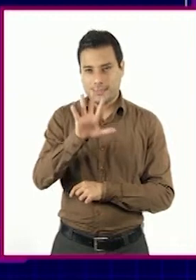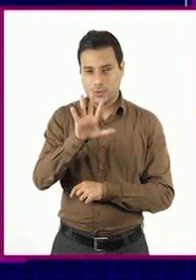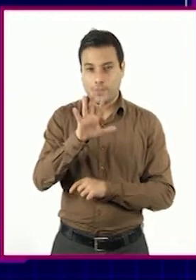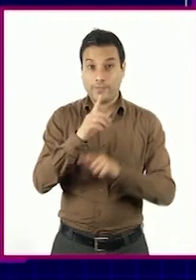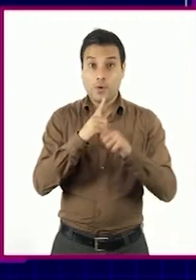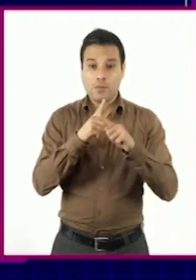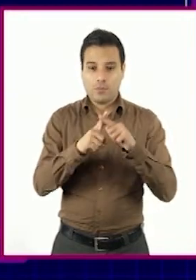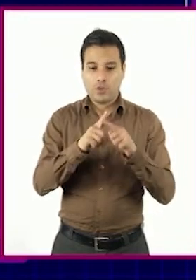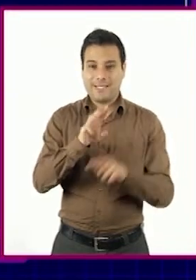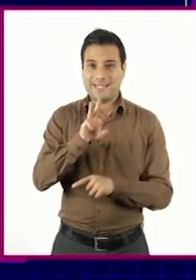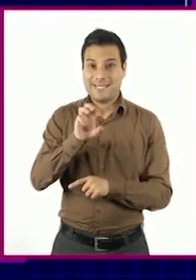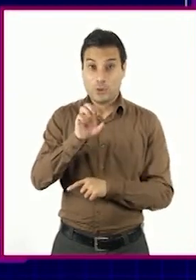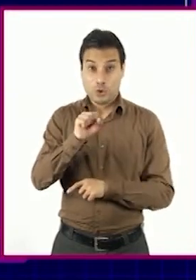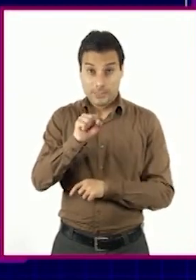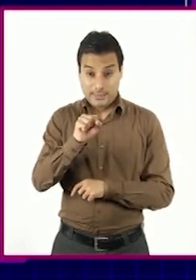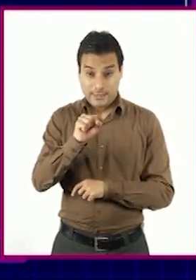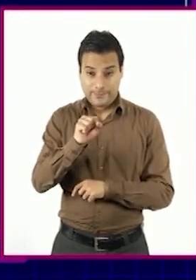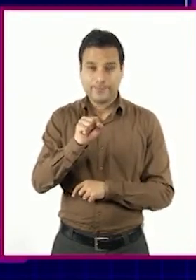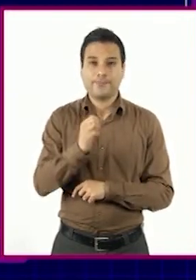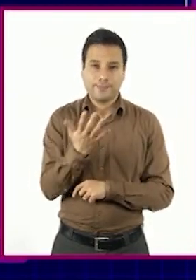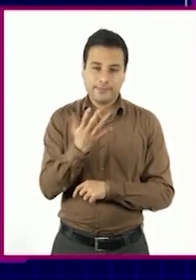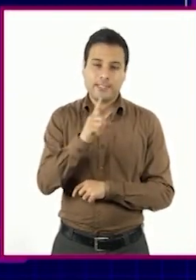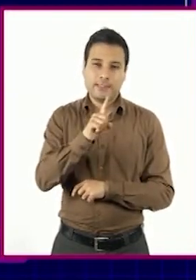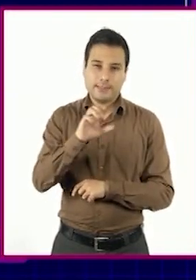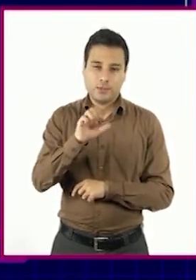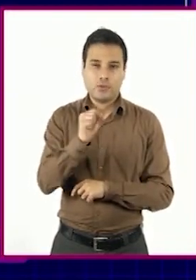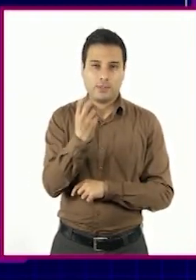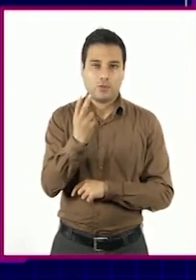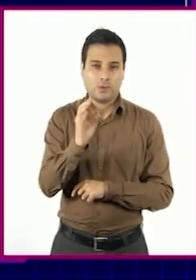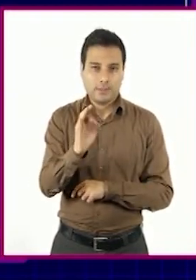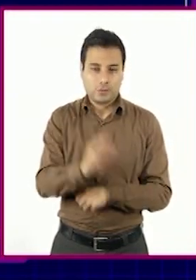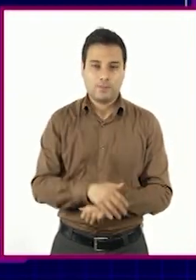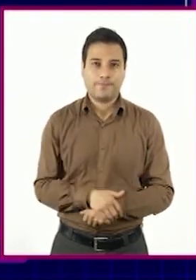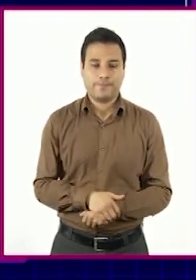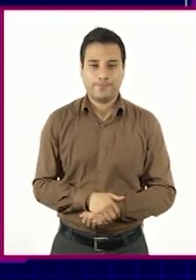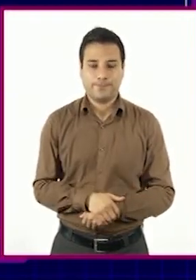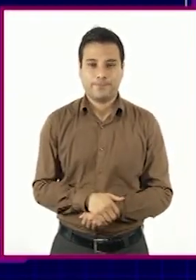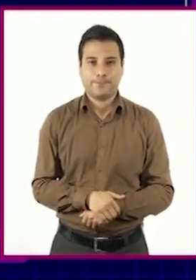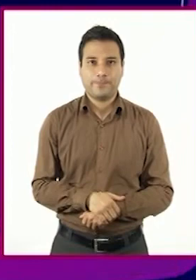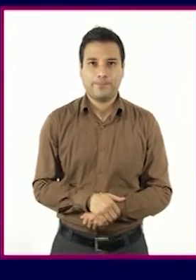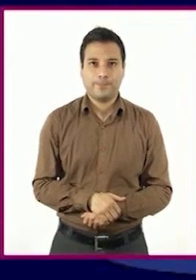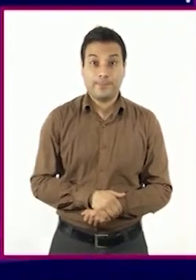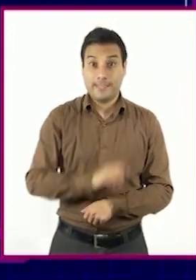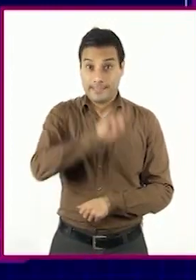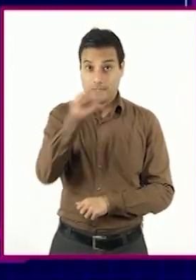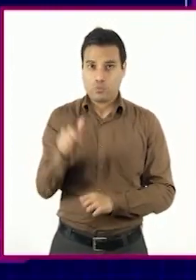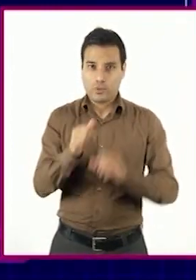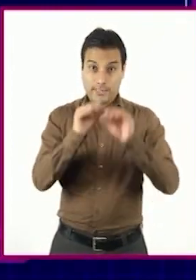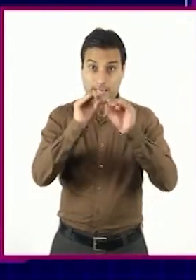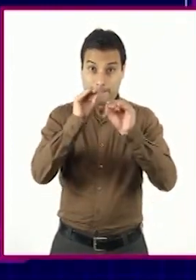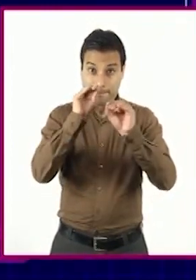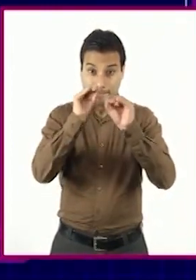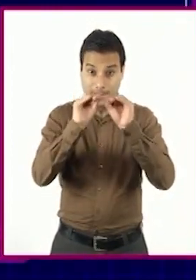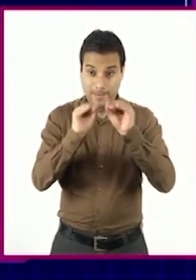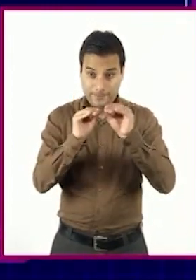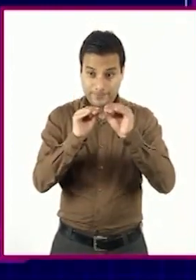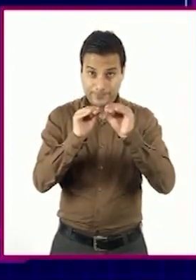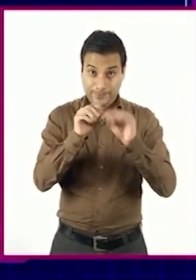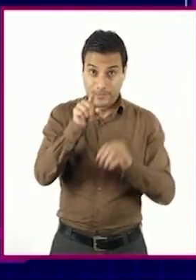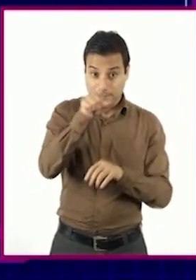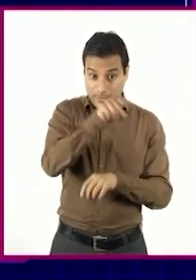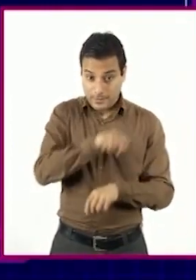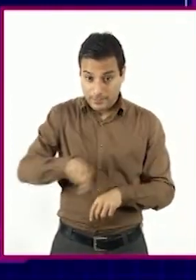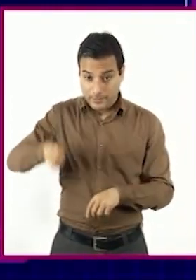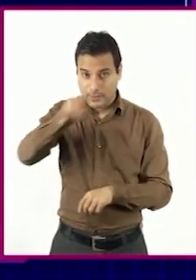que multiplicado por 360 grados da 162 grados. Al trazar la gráfica circular, para 18